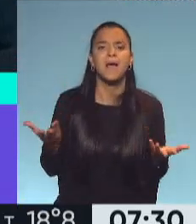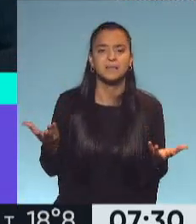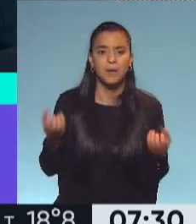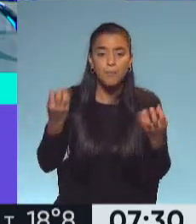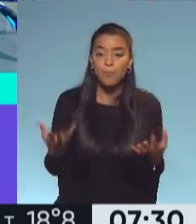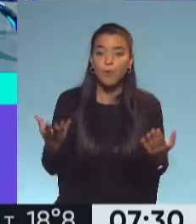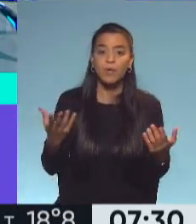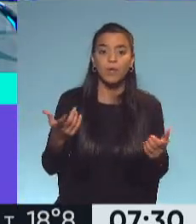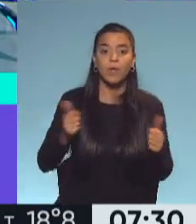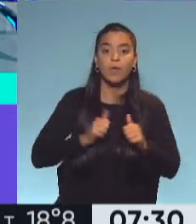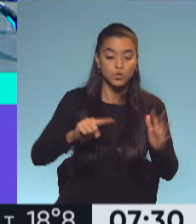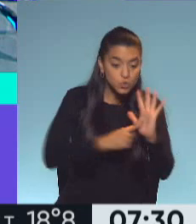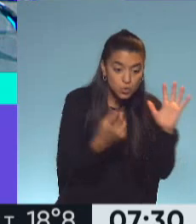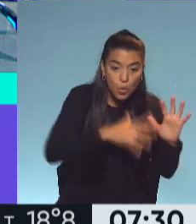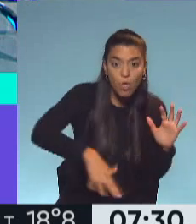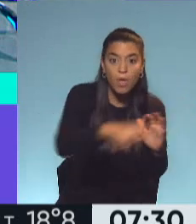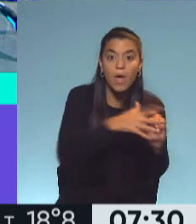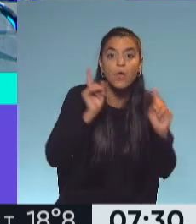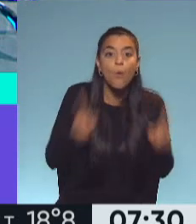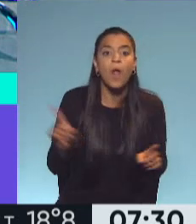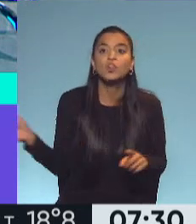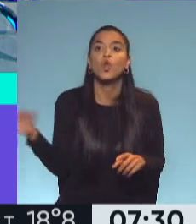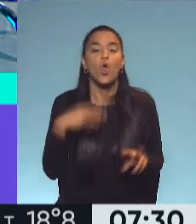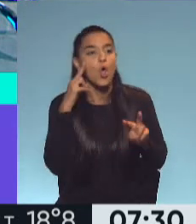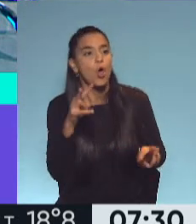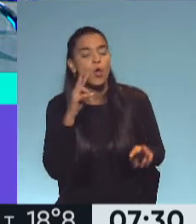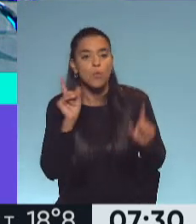en vilo, aunque pase en la Ciudad de Buenos Aires, a todo el país? Ale, la